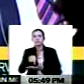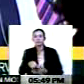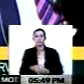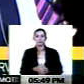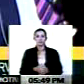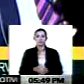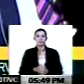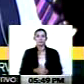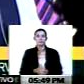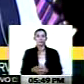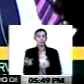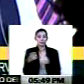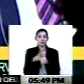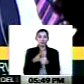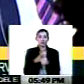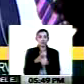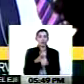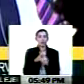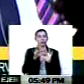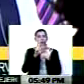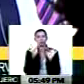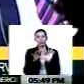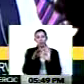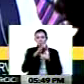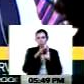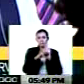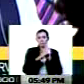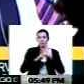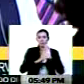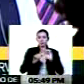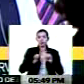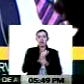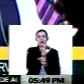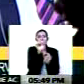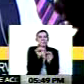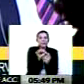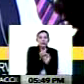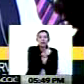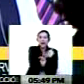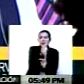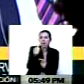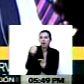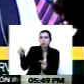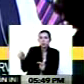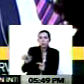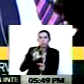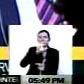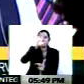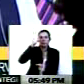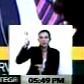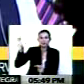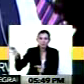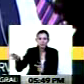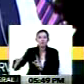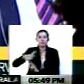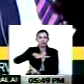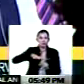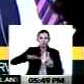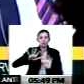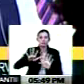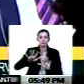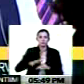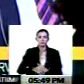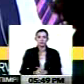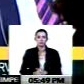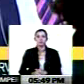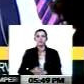premisas, condiciones y objetivos que son específicos al contexto histórico y político de los países en desarrollo